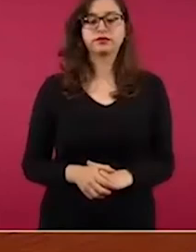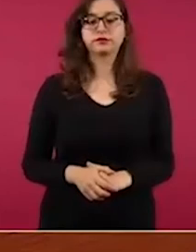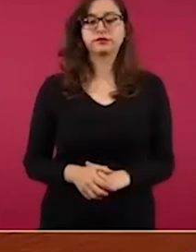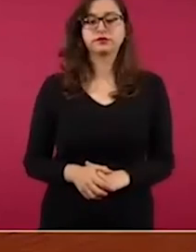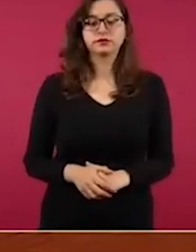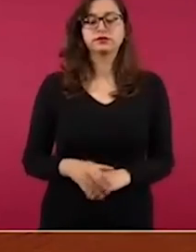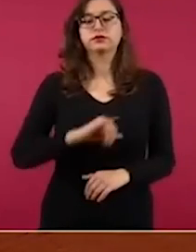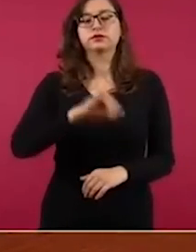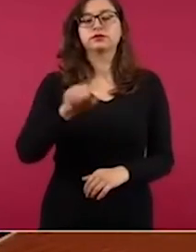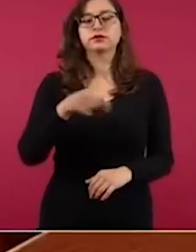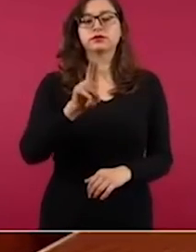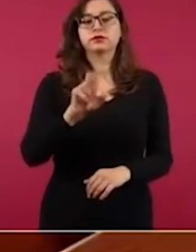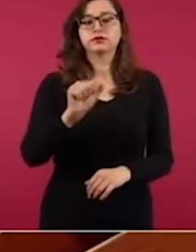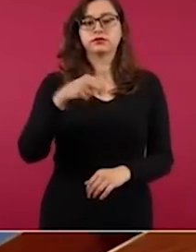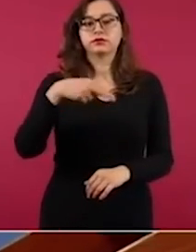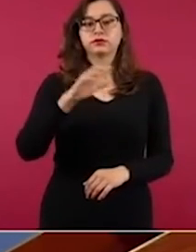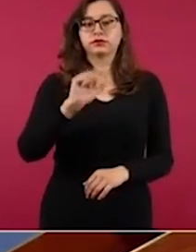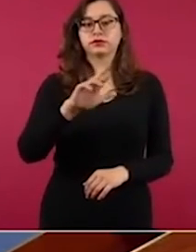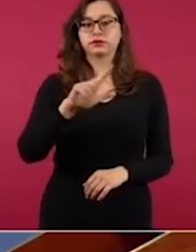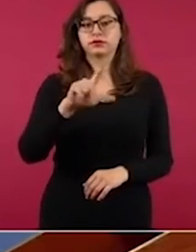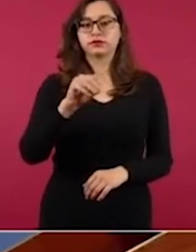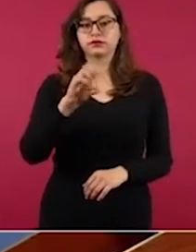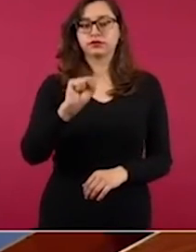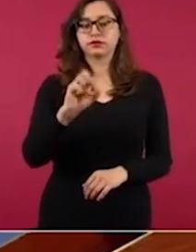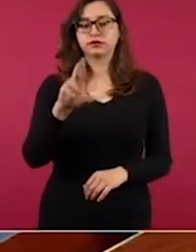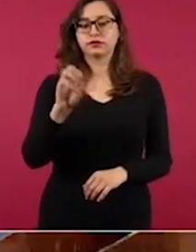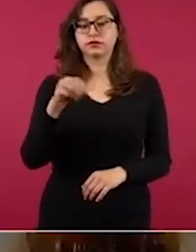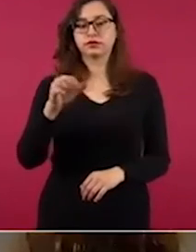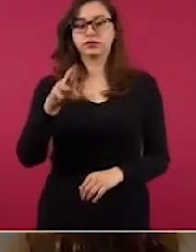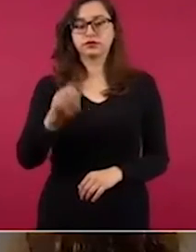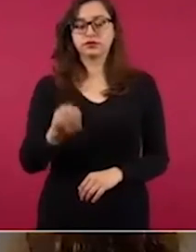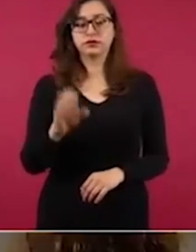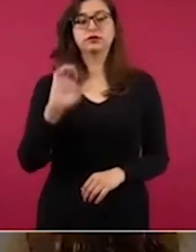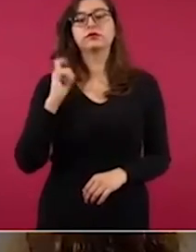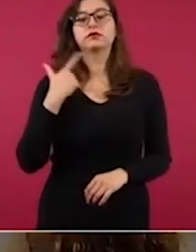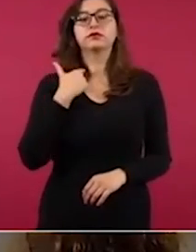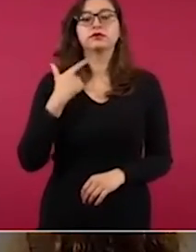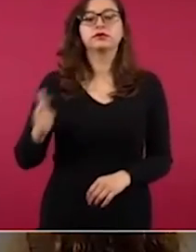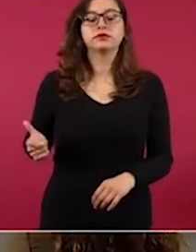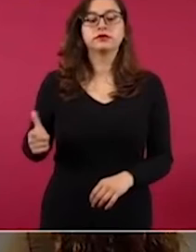Carlos Romero, él fue gobernador de Guanajuato,